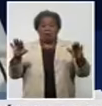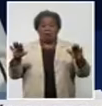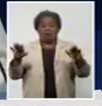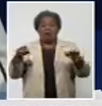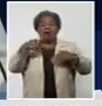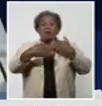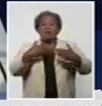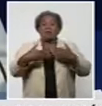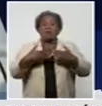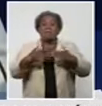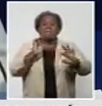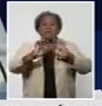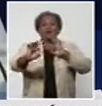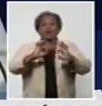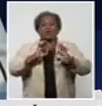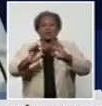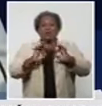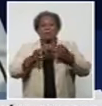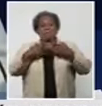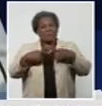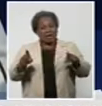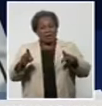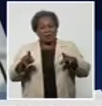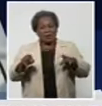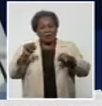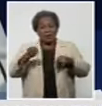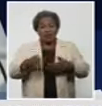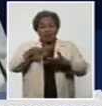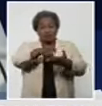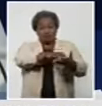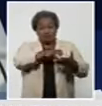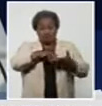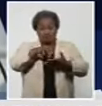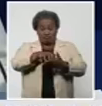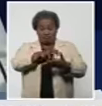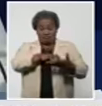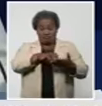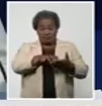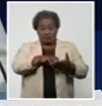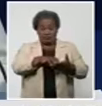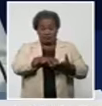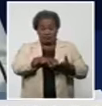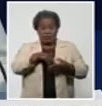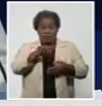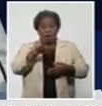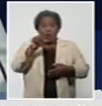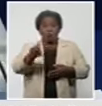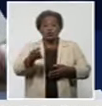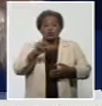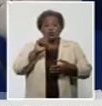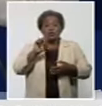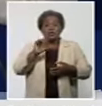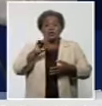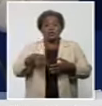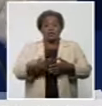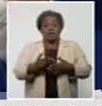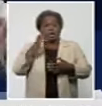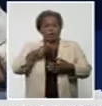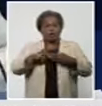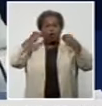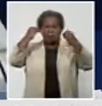protección. Pero indiscutiblemente en estos lugares donde en los últimos 15 días, fíjense que no estamos analizando